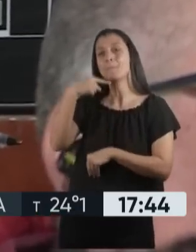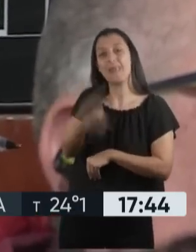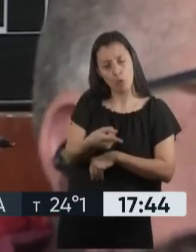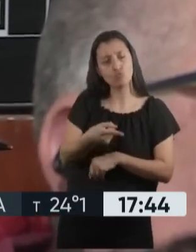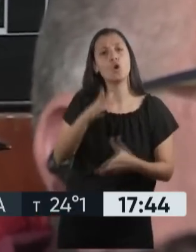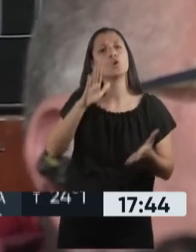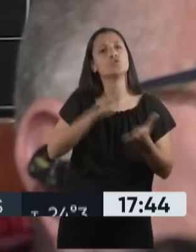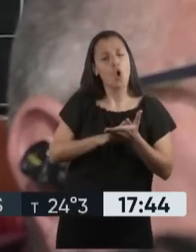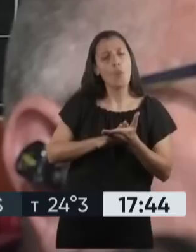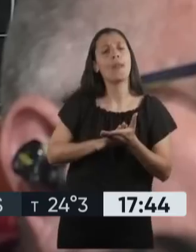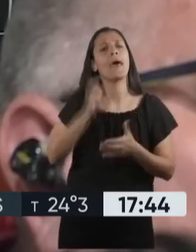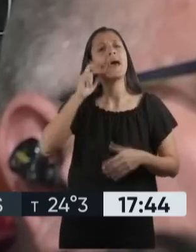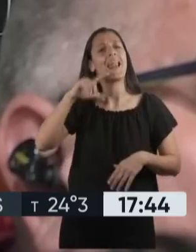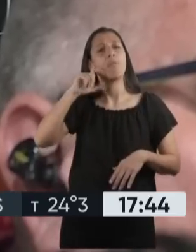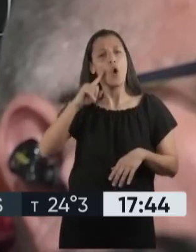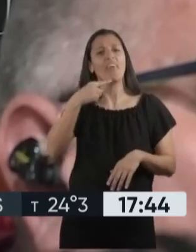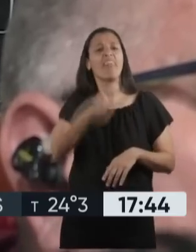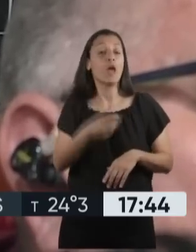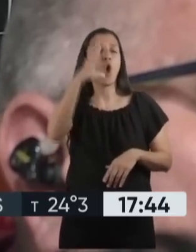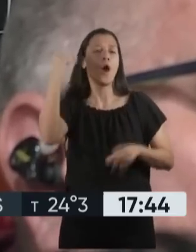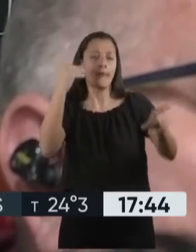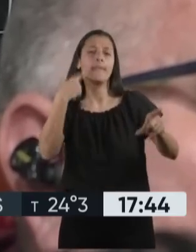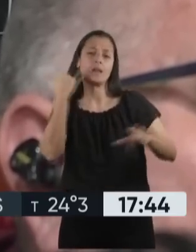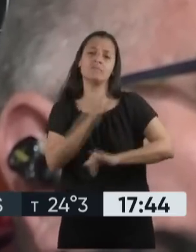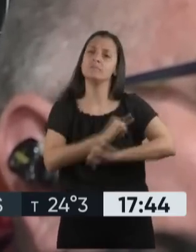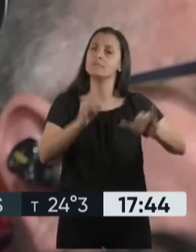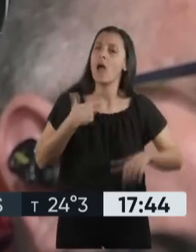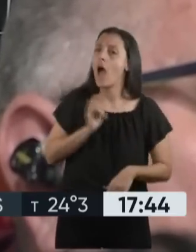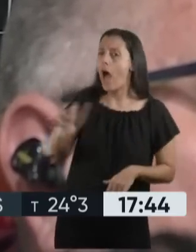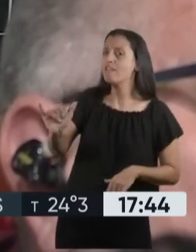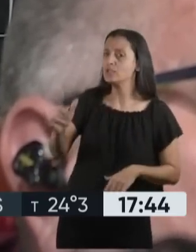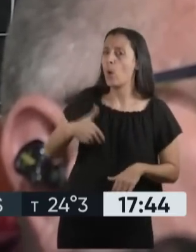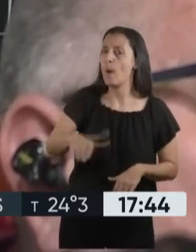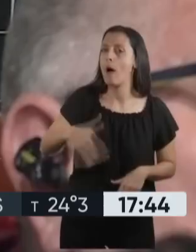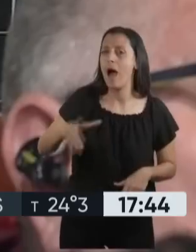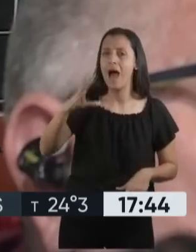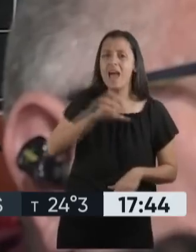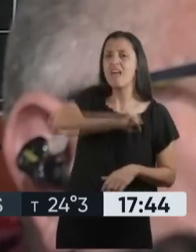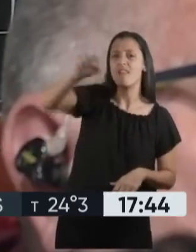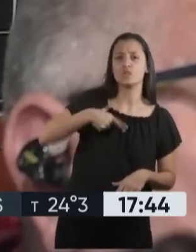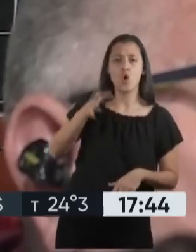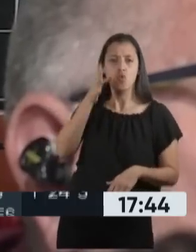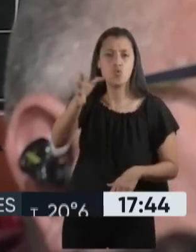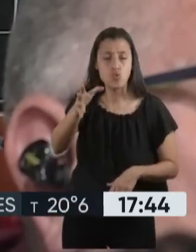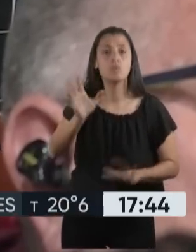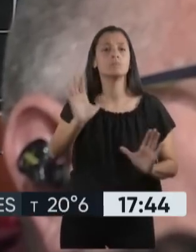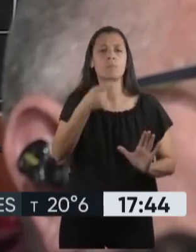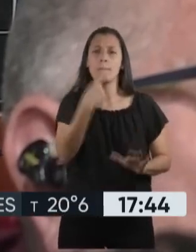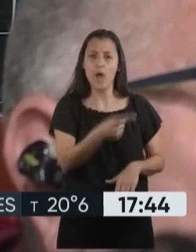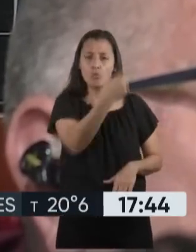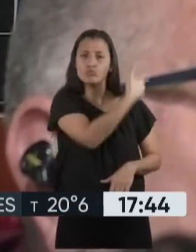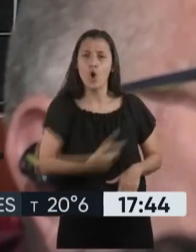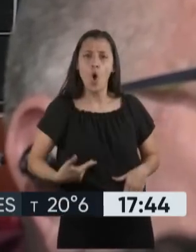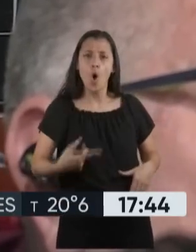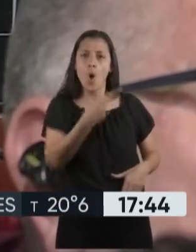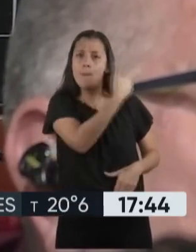Grabois, de que Cristina le había alertado sobre una posibilidad de hiperinflación. Saber si el presidente,